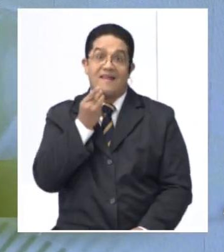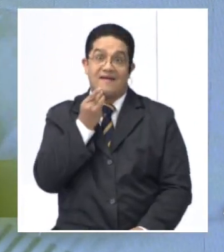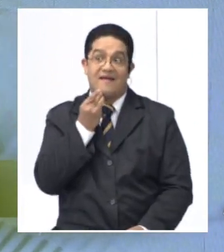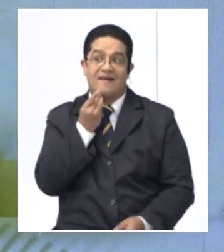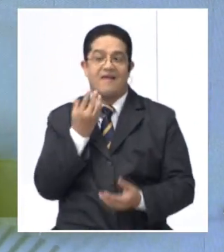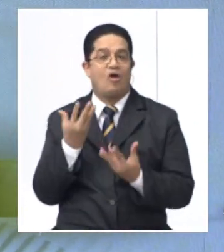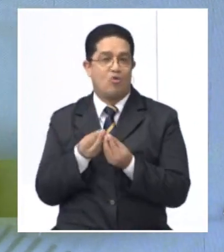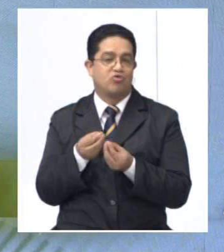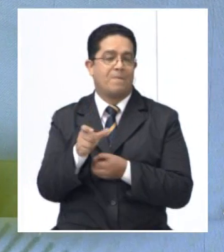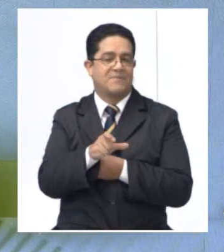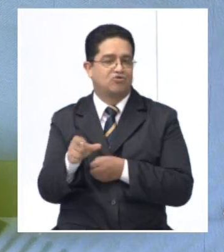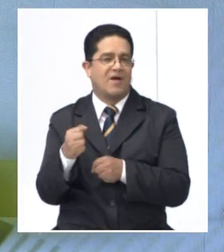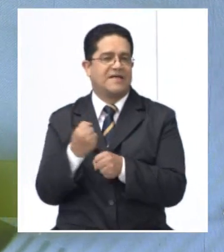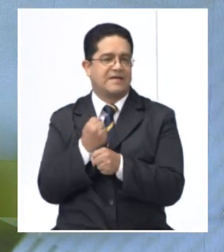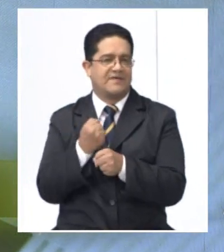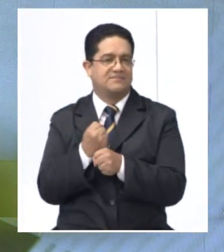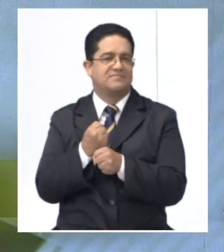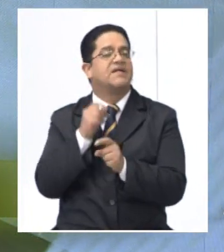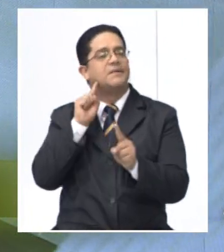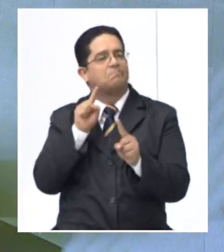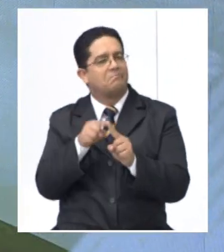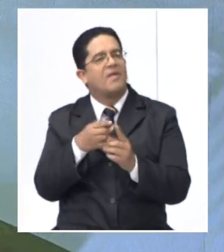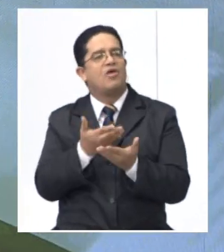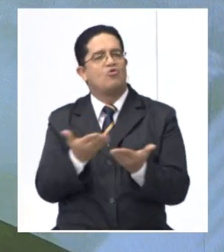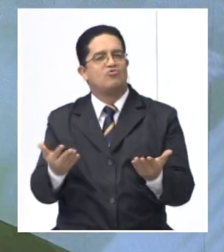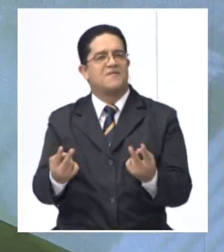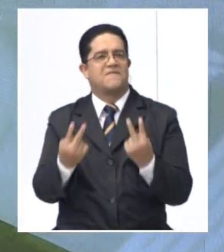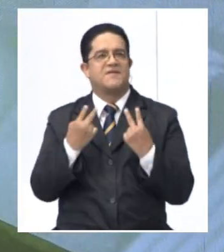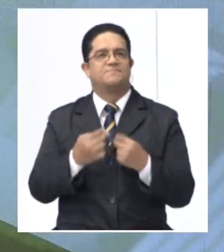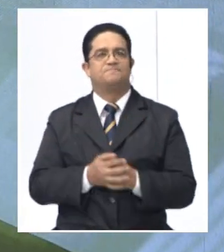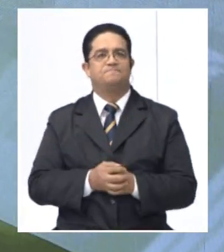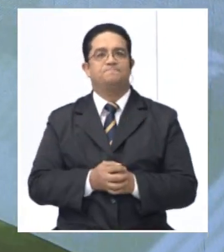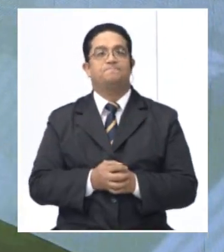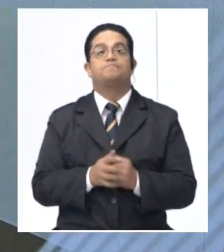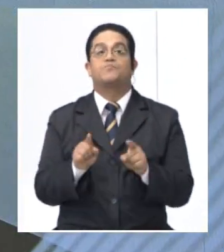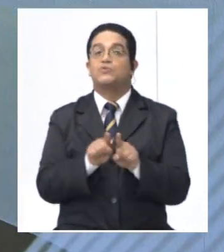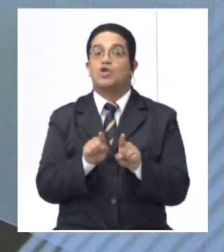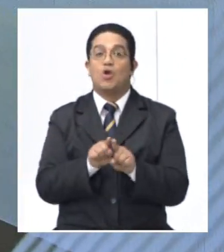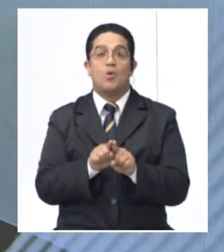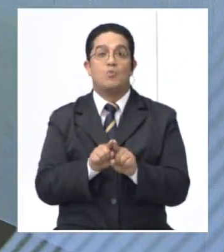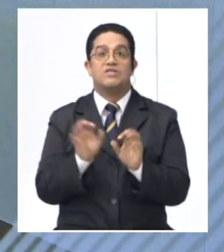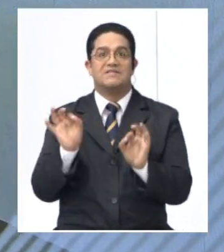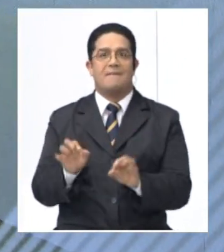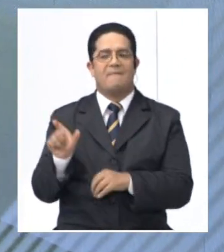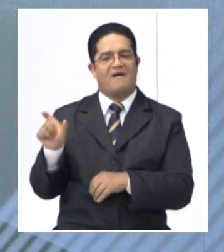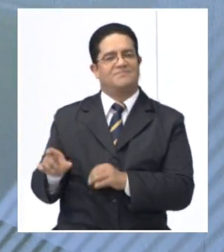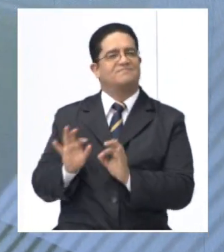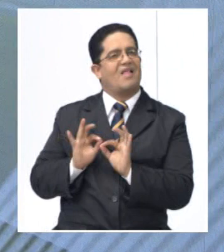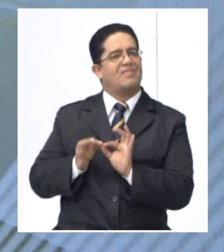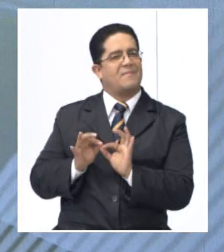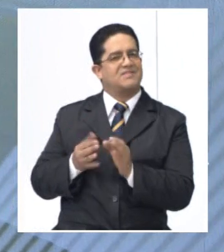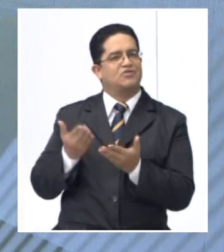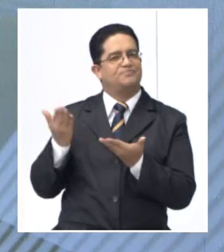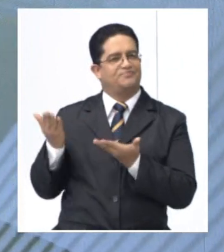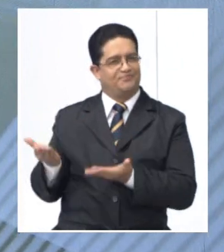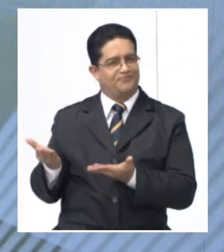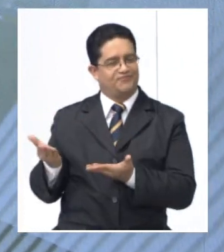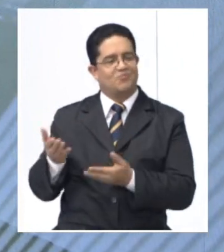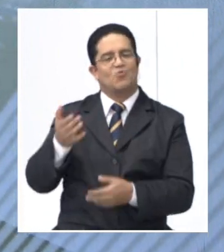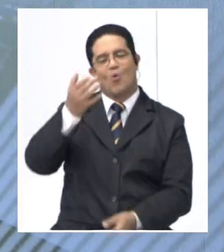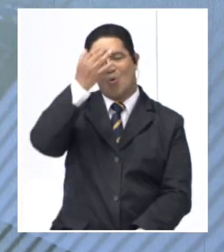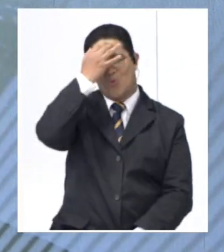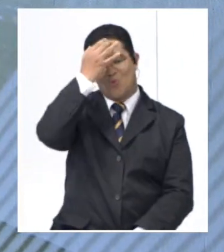equipo técnico y de producción que hace posible que este espacio llegue hasta sus hogares. En interpretación de lengua de señas, como siempre,